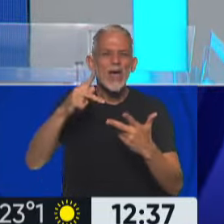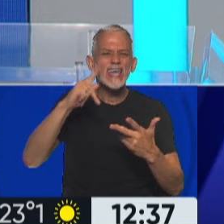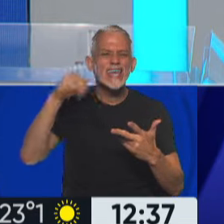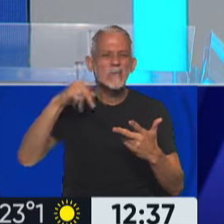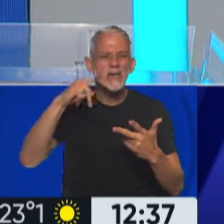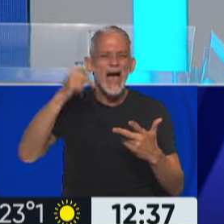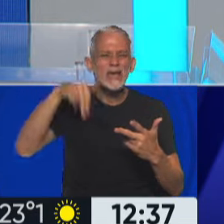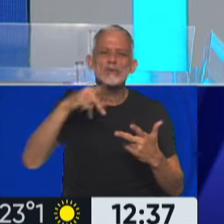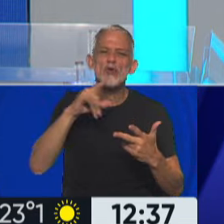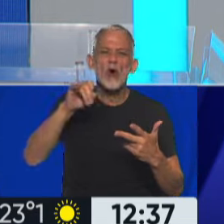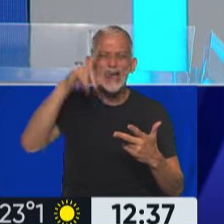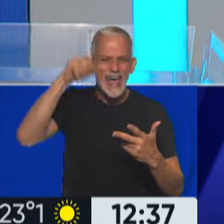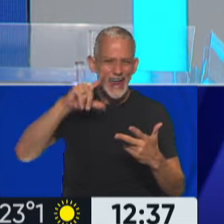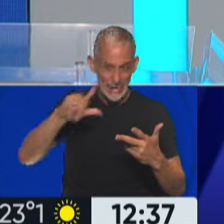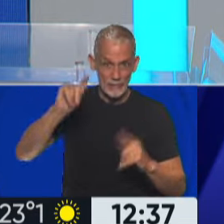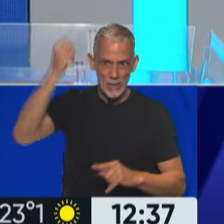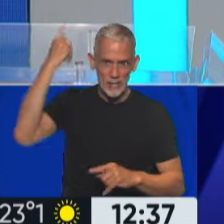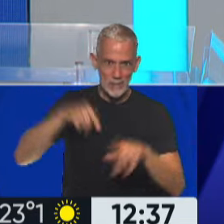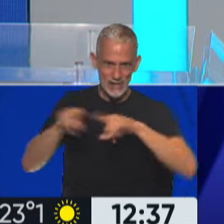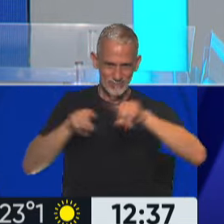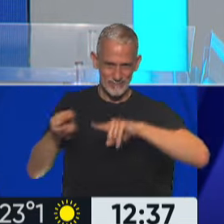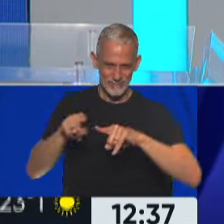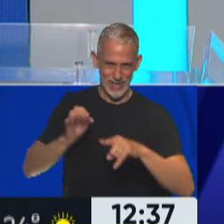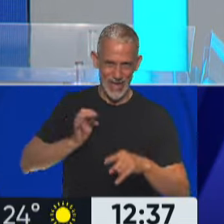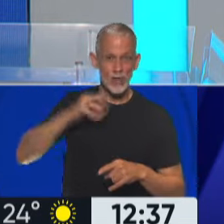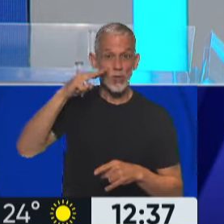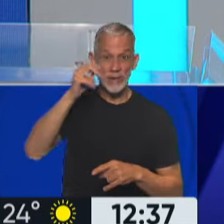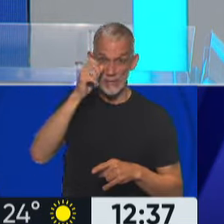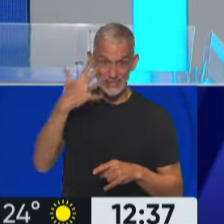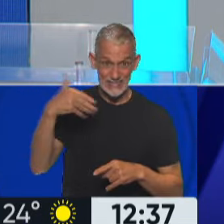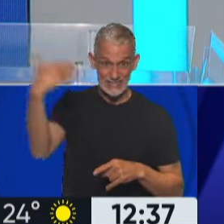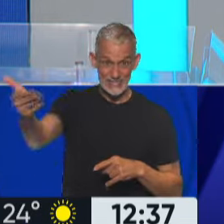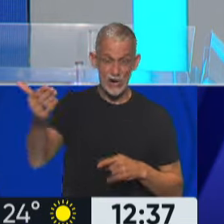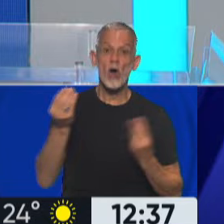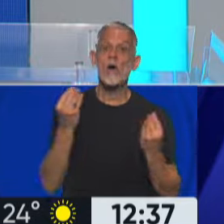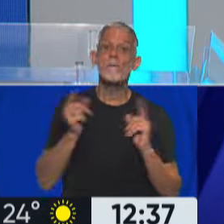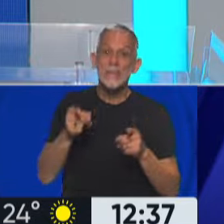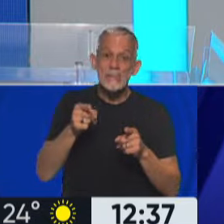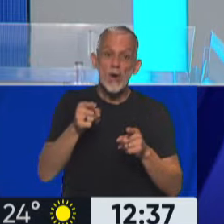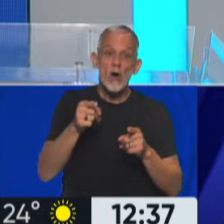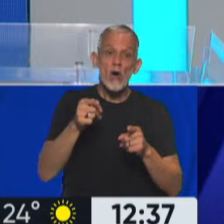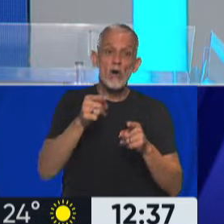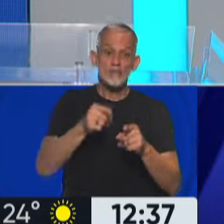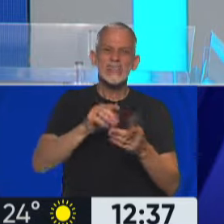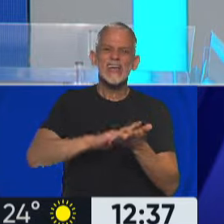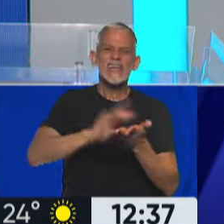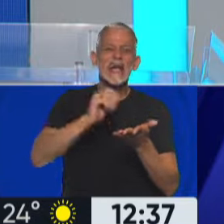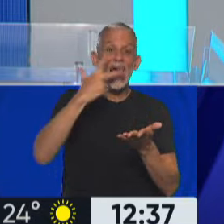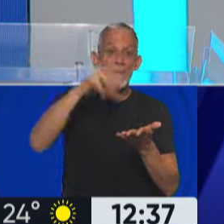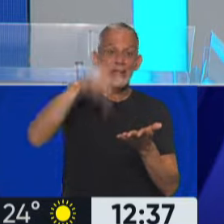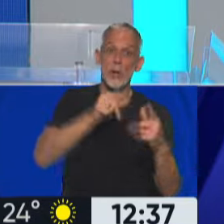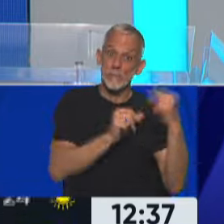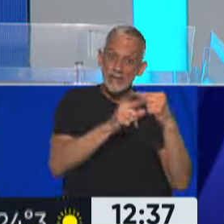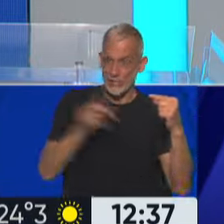antonelli que la primera competencia del calendario 2025 va a ocupar la butaca que va a dejar libre lewi Hamilton en